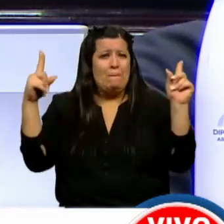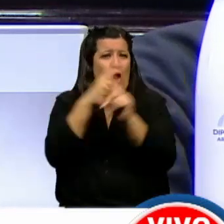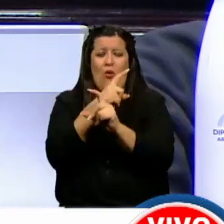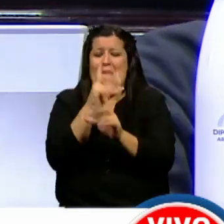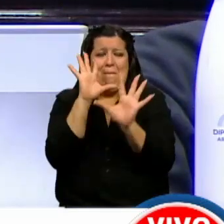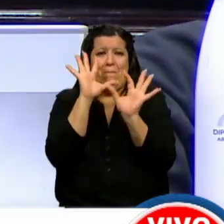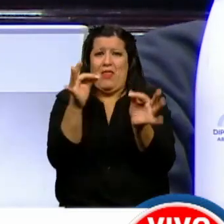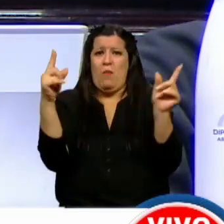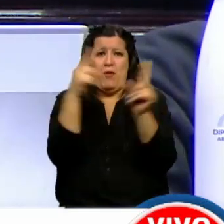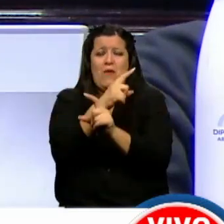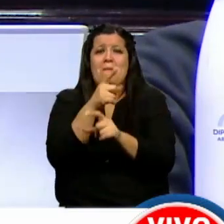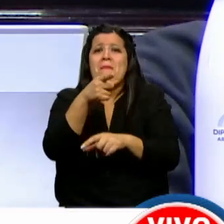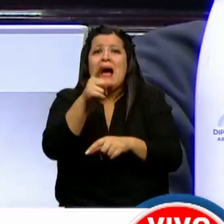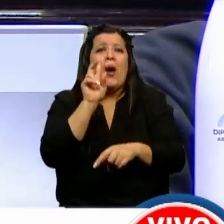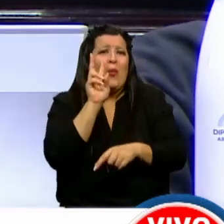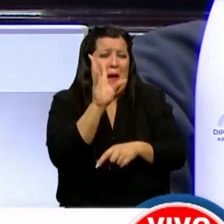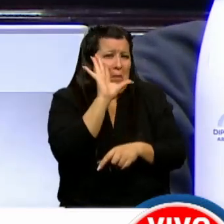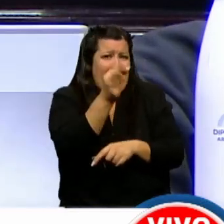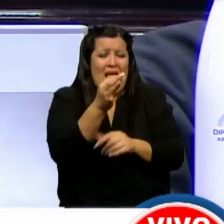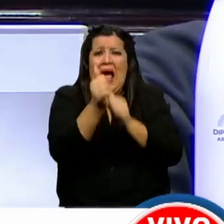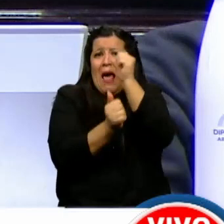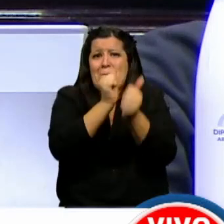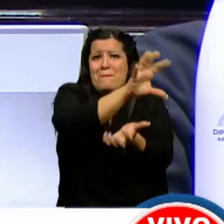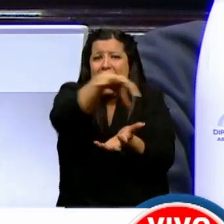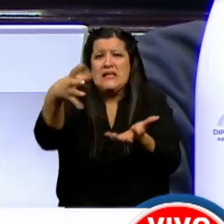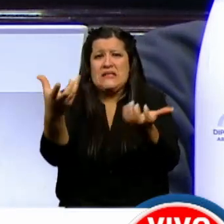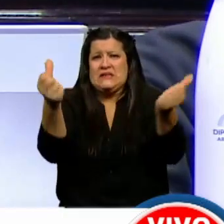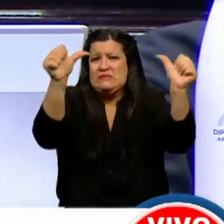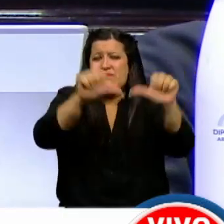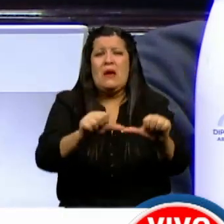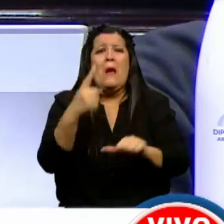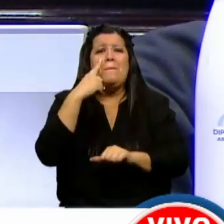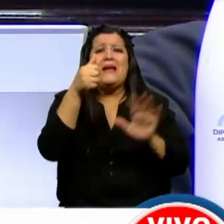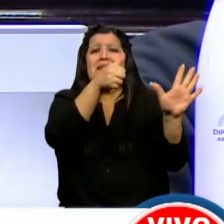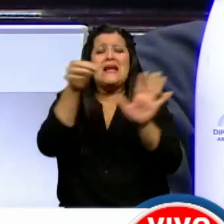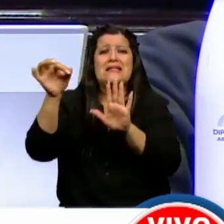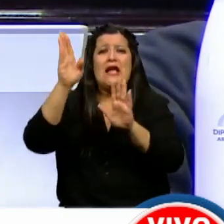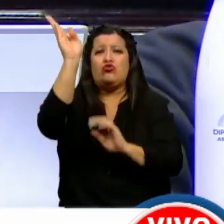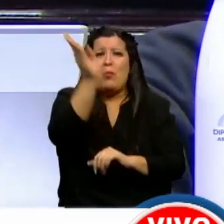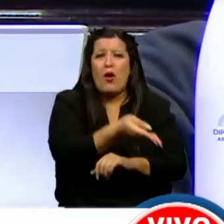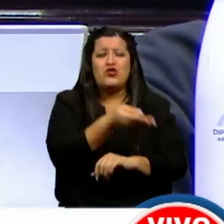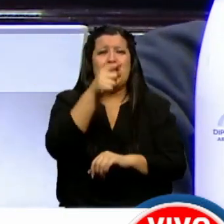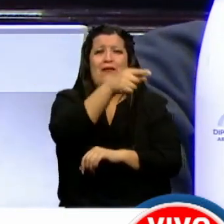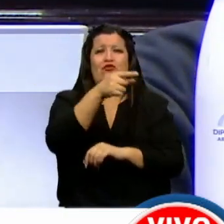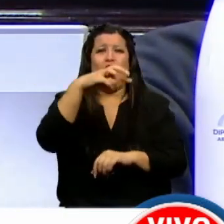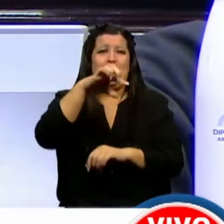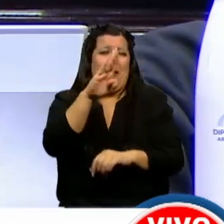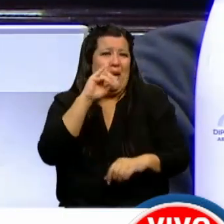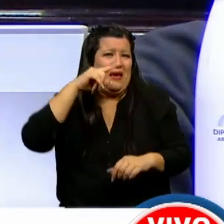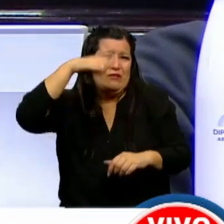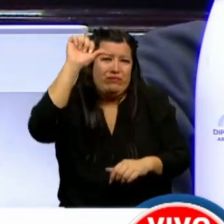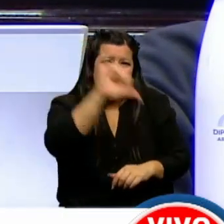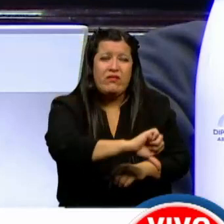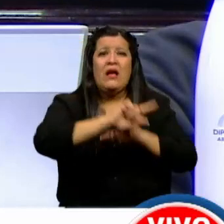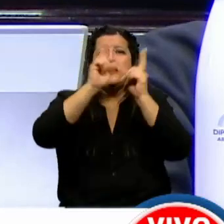no solo en la estampida de las empresas, en los 1.600 puntos de riesgo, en la